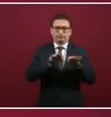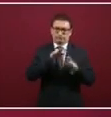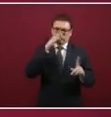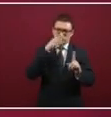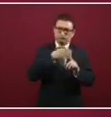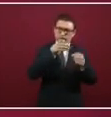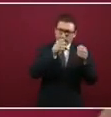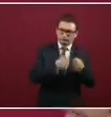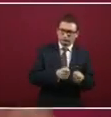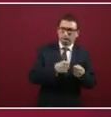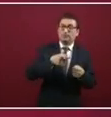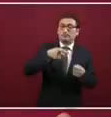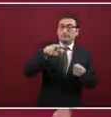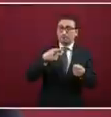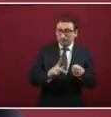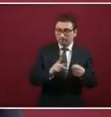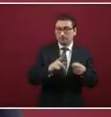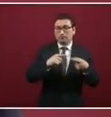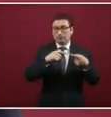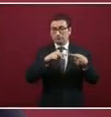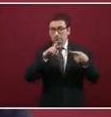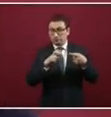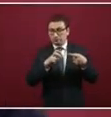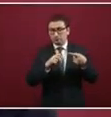seguridad. Pero